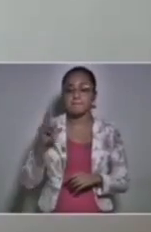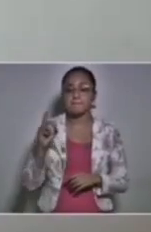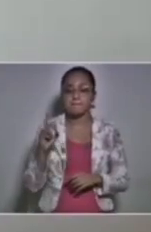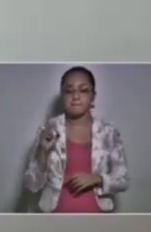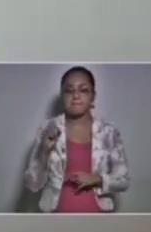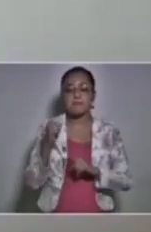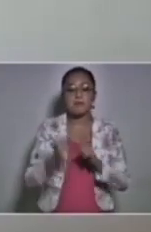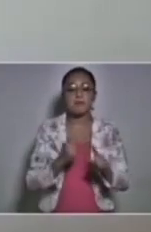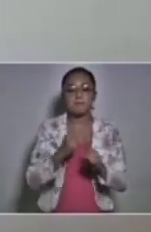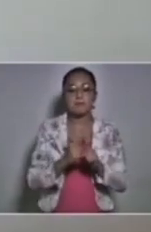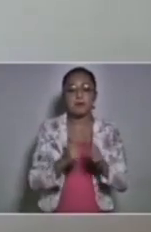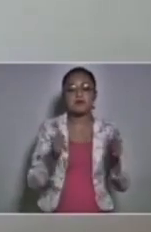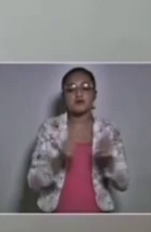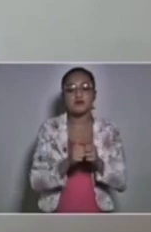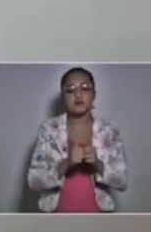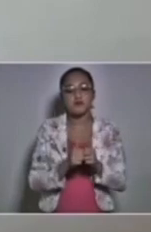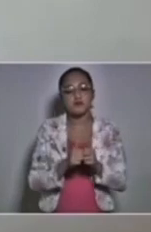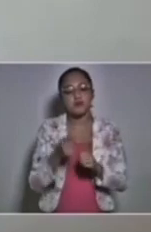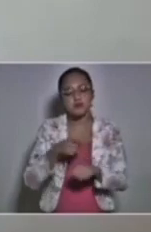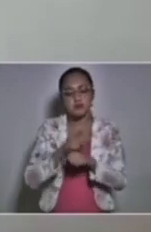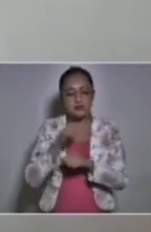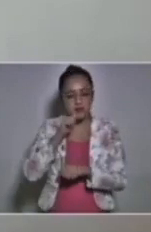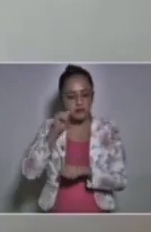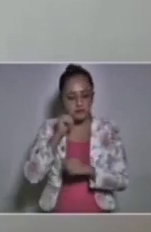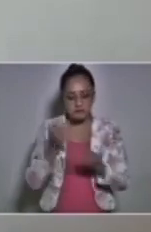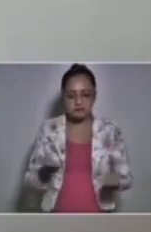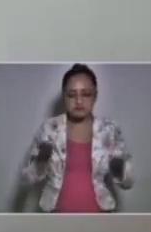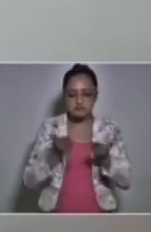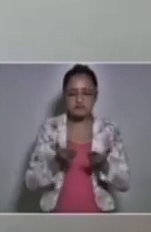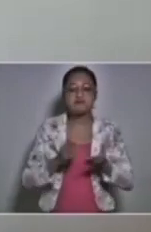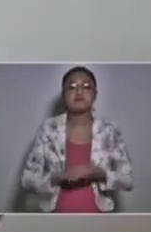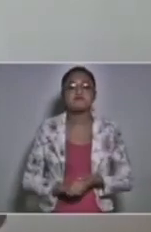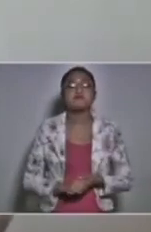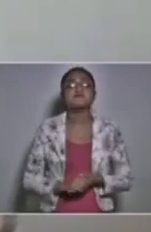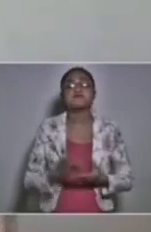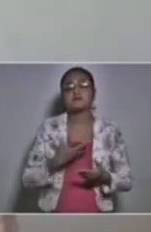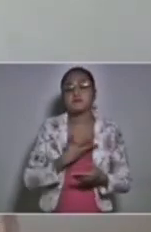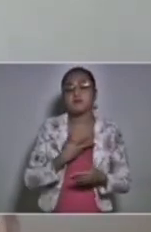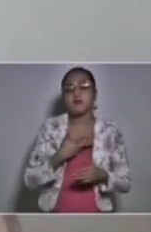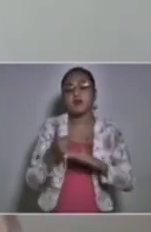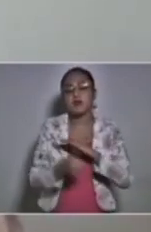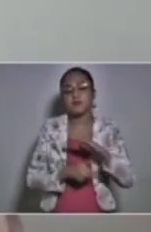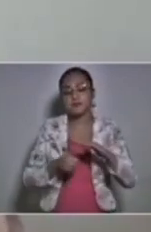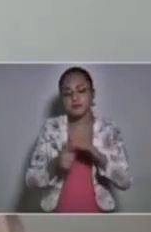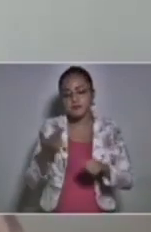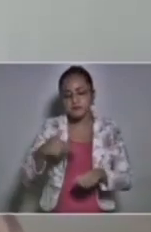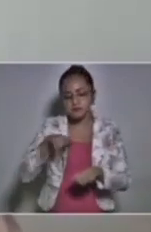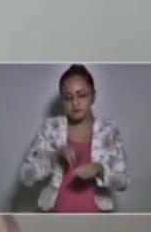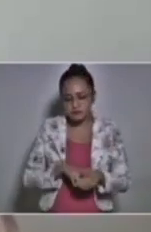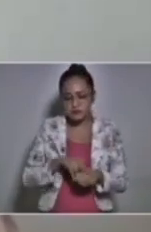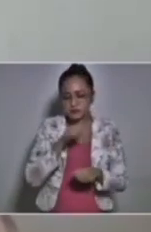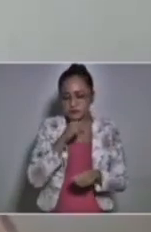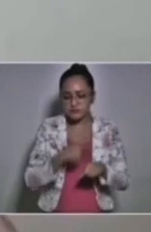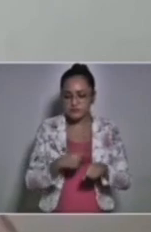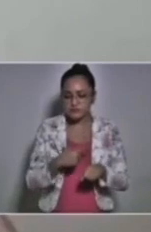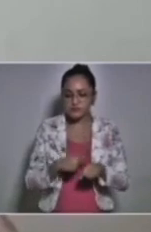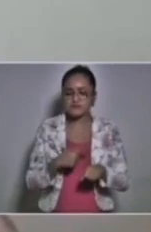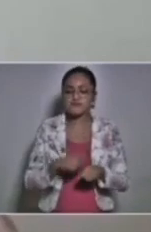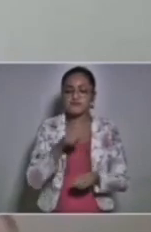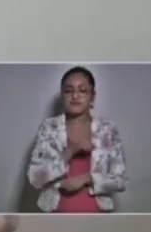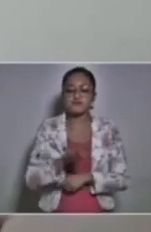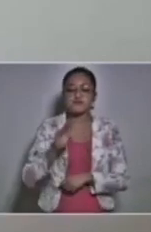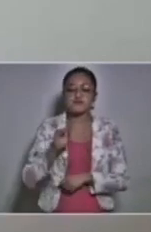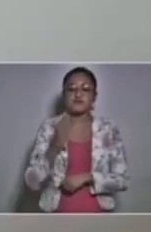casos activos nuevos en comparación del día de ayer tenemos casos activos ambulatorios y hospitalizados